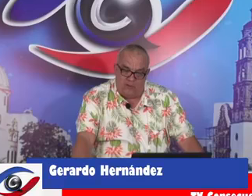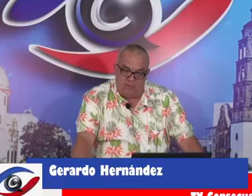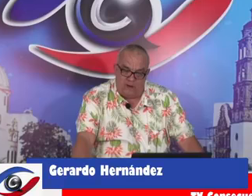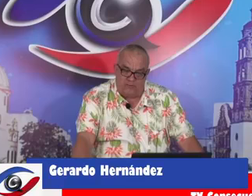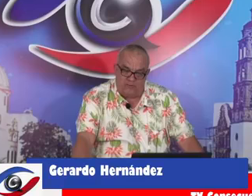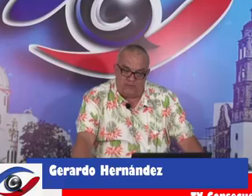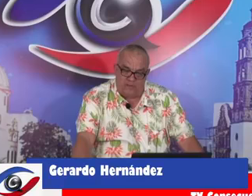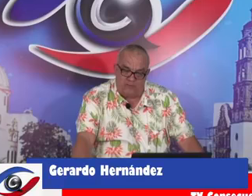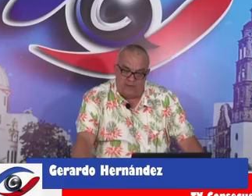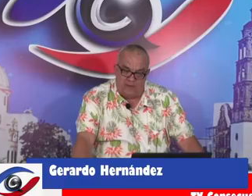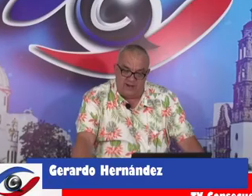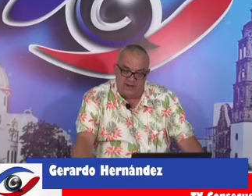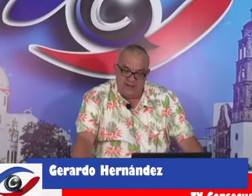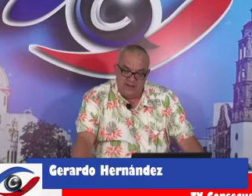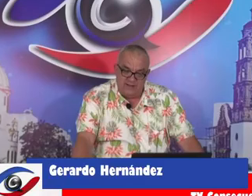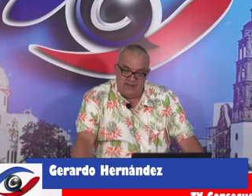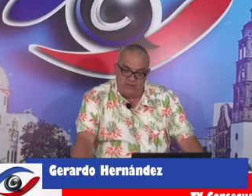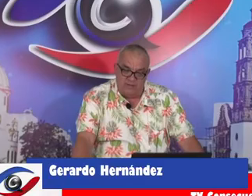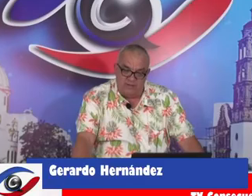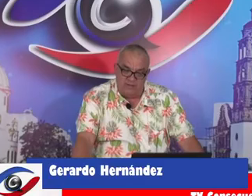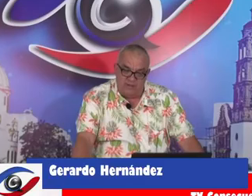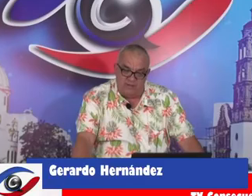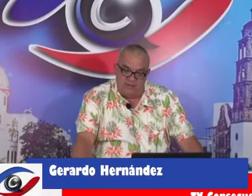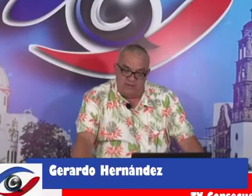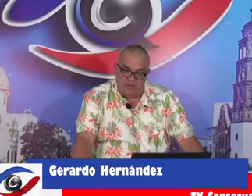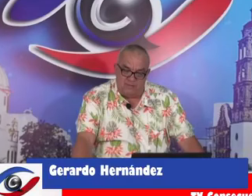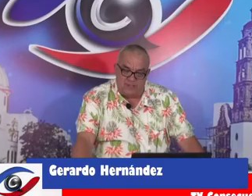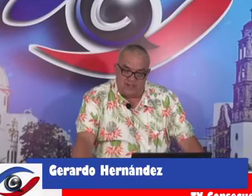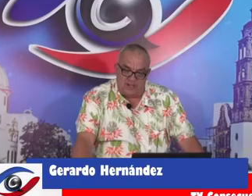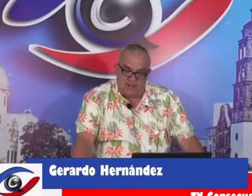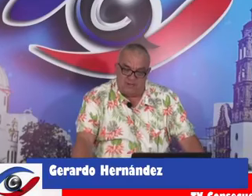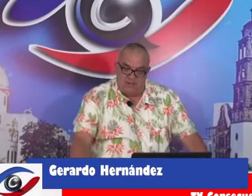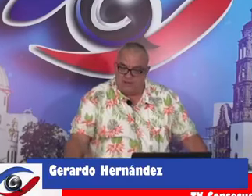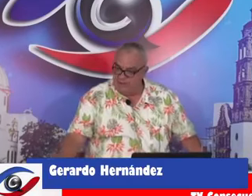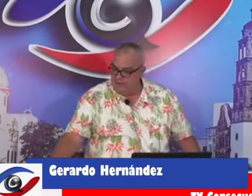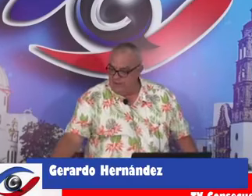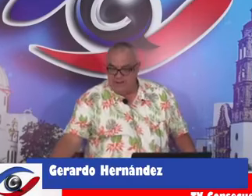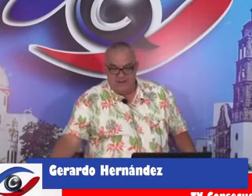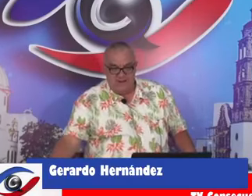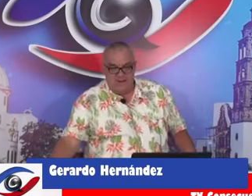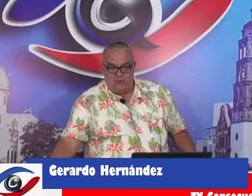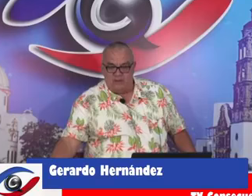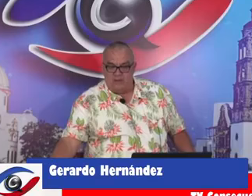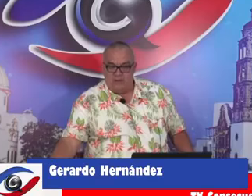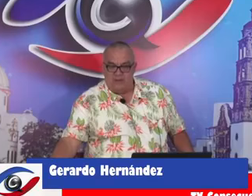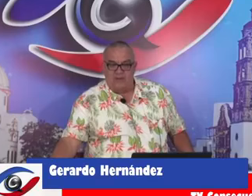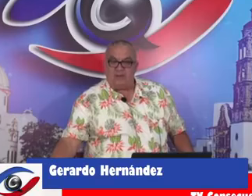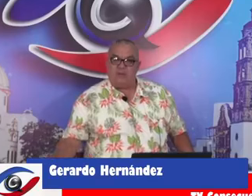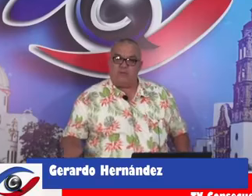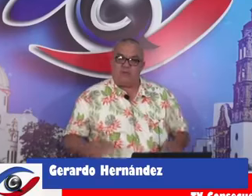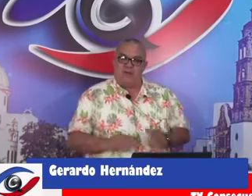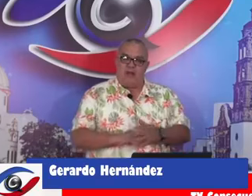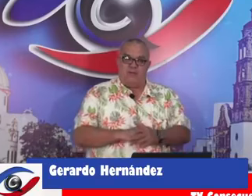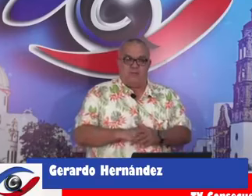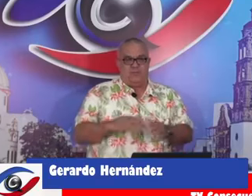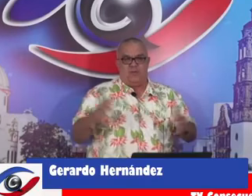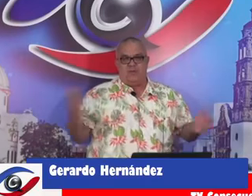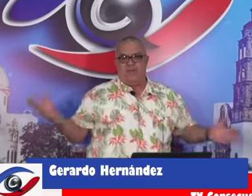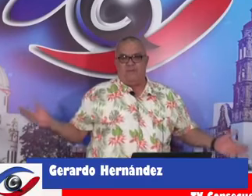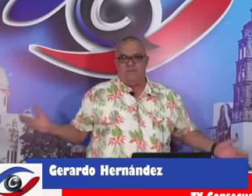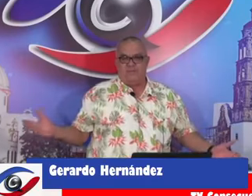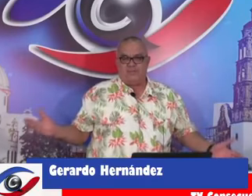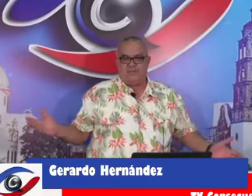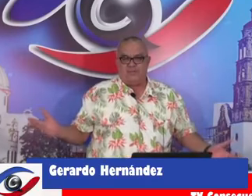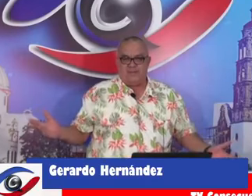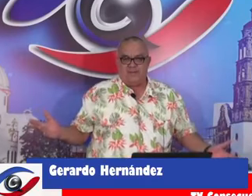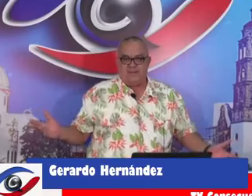Corinto para asistir a la mañana. Si vas, mi estimado, no te vayas a quedar dormido. Oh, sí, yo la verdad estoy emocionado. Oye,